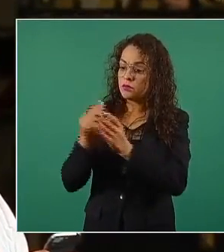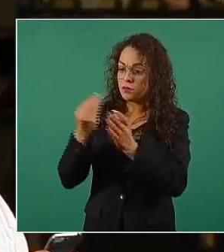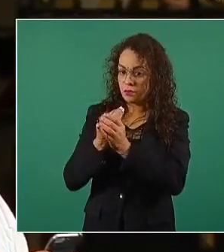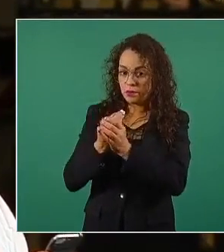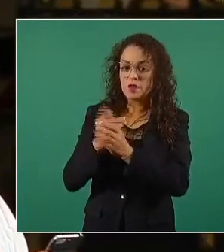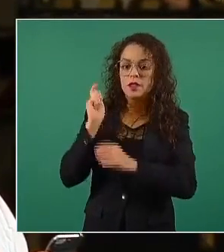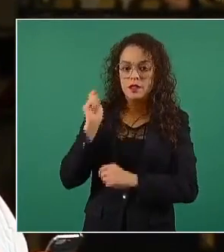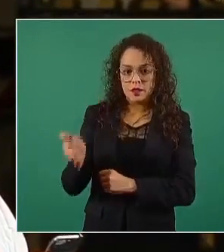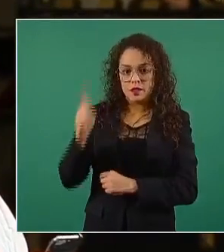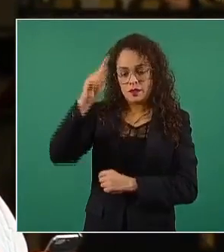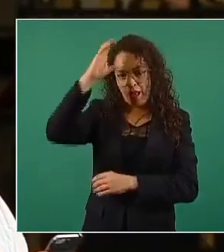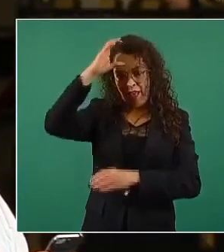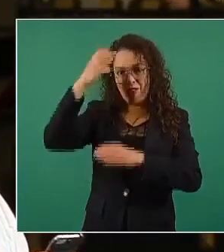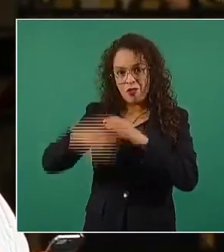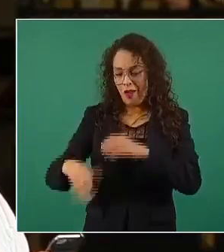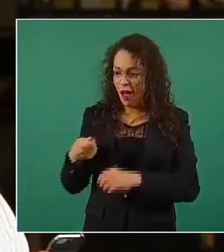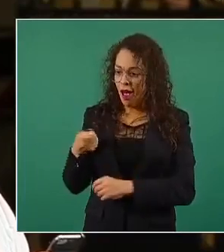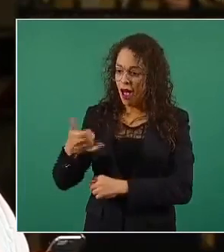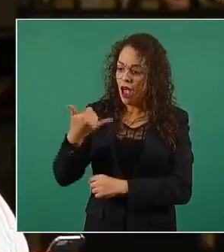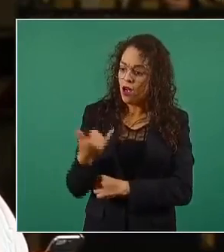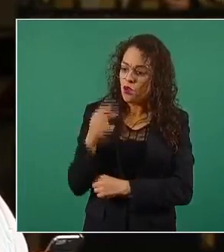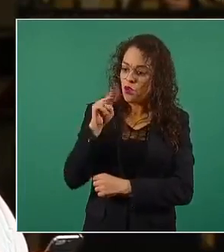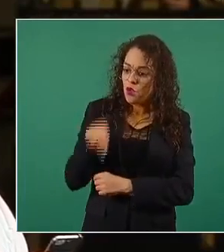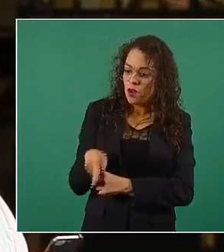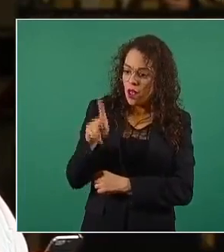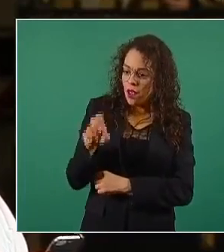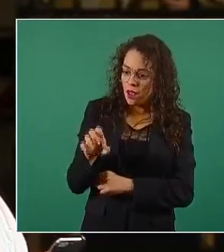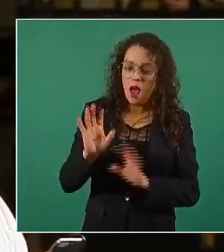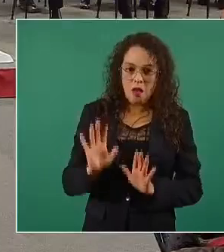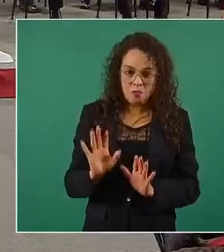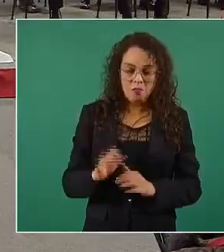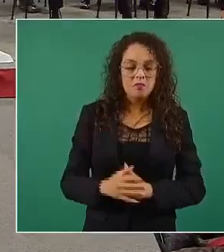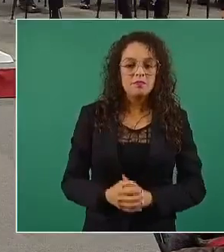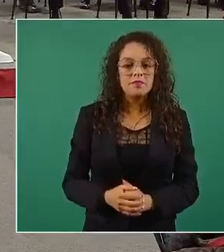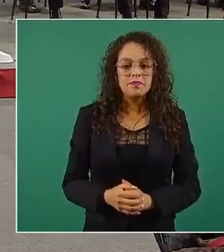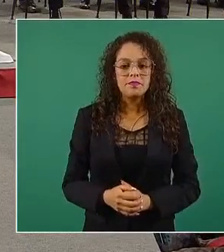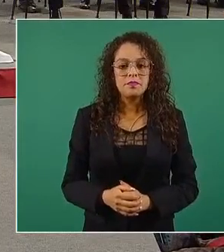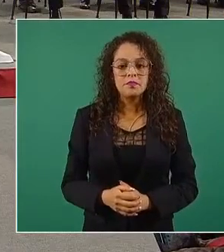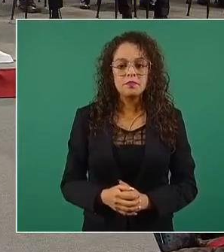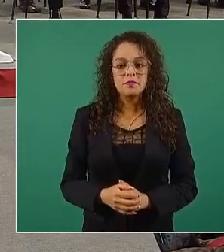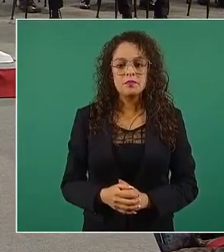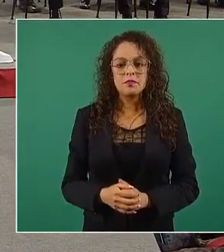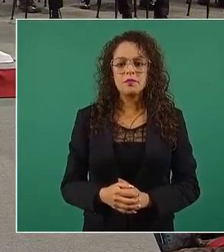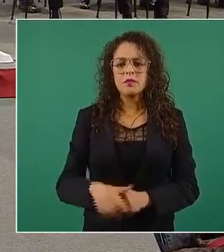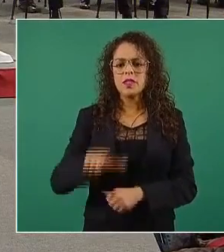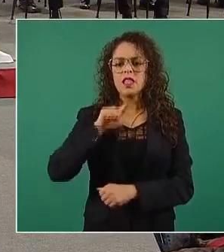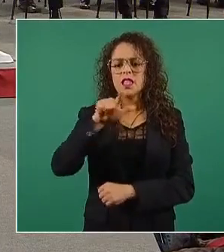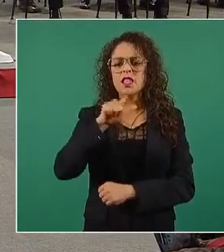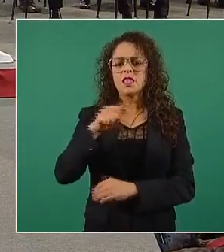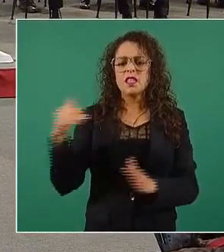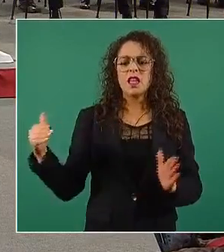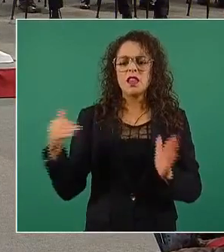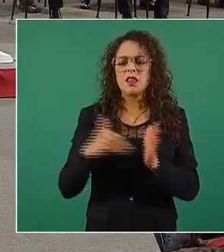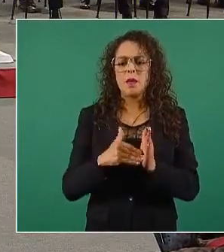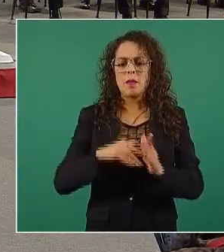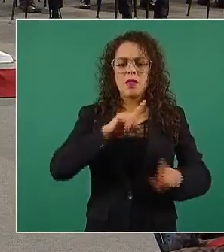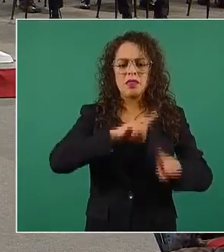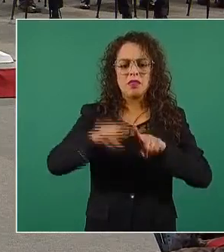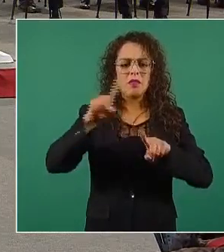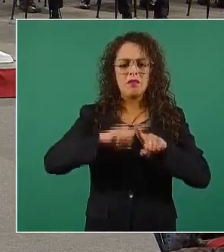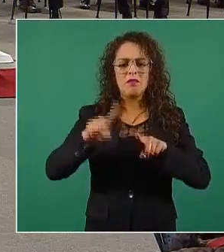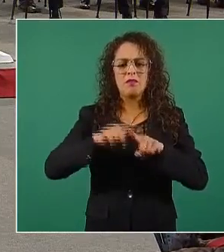Yunque. Nosotros hemos podido documentar a través de una filtración masiva de más de 17,000